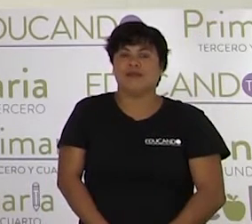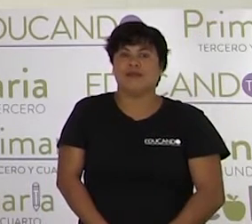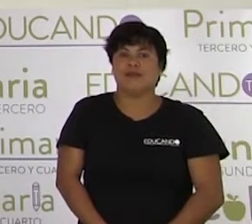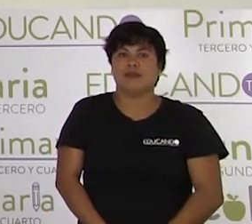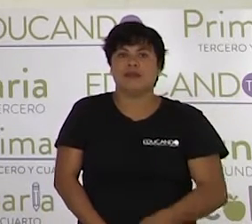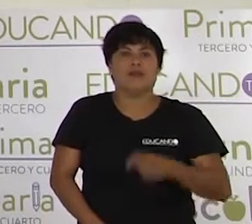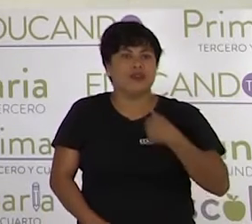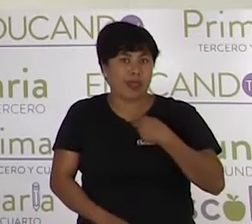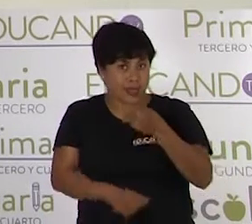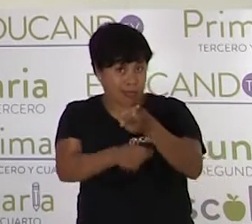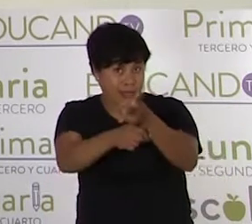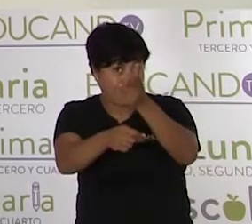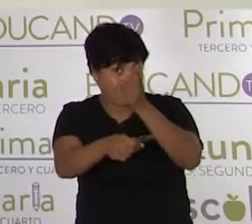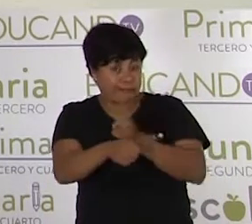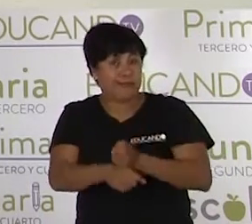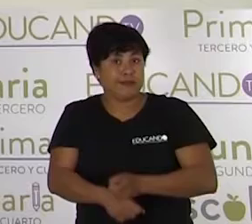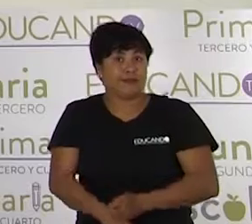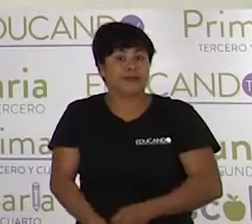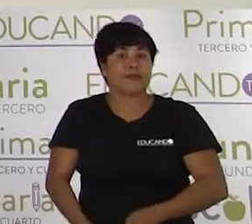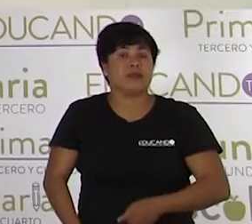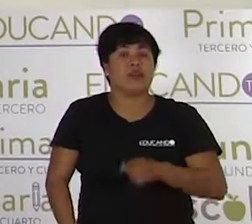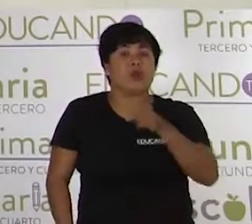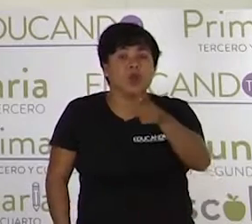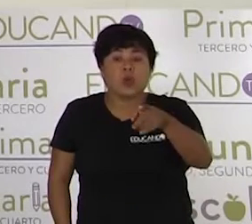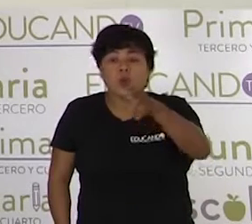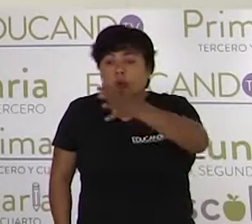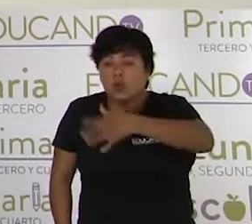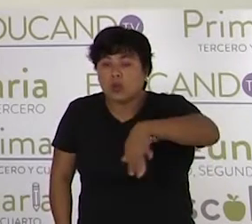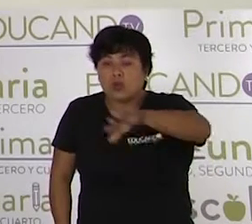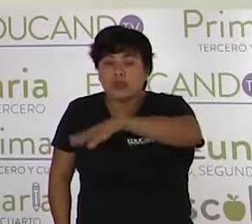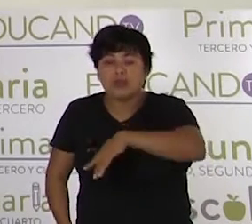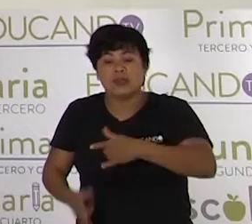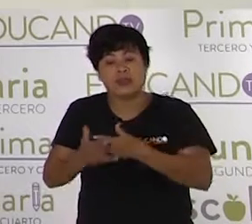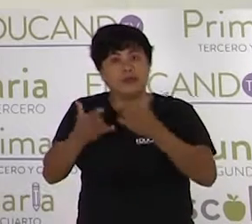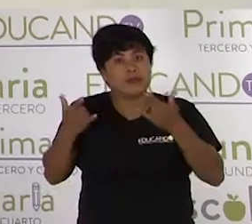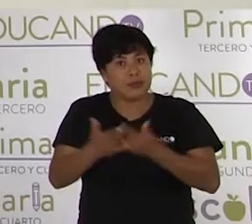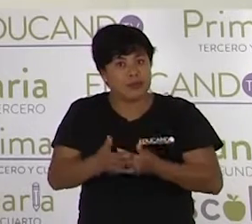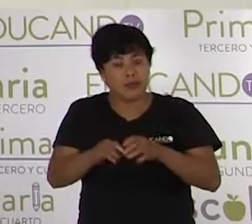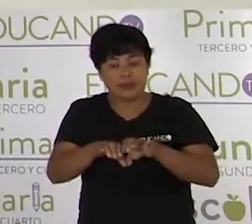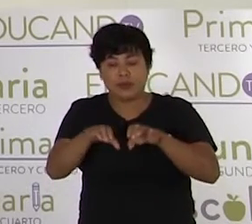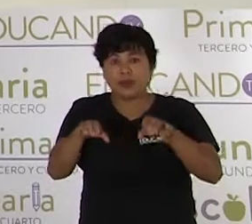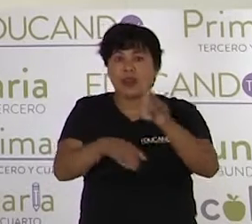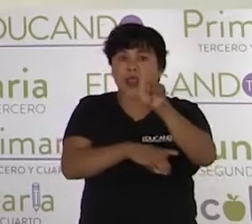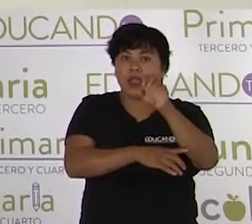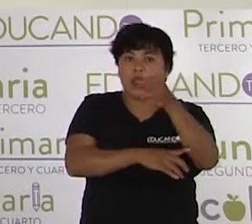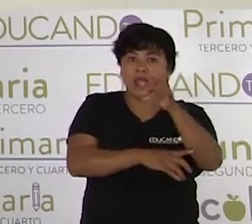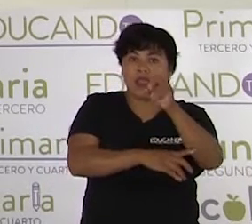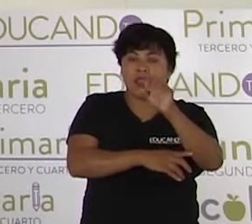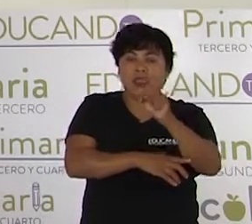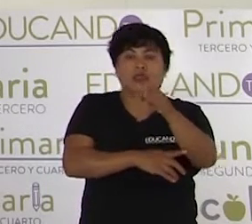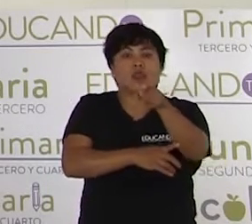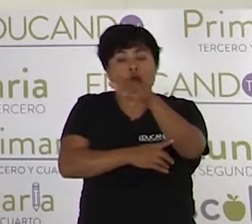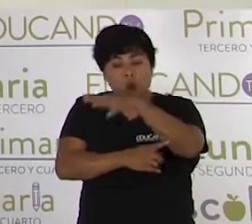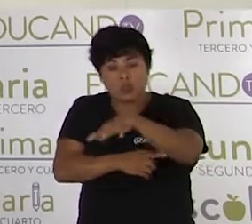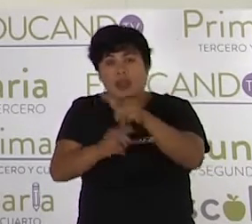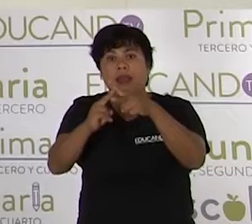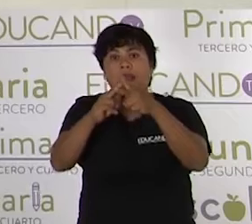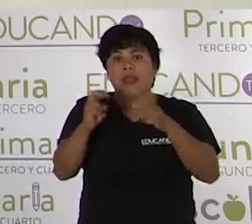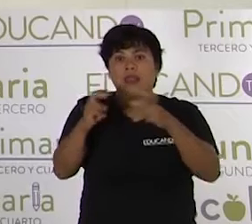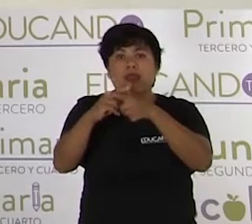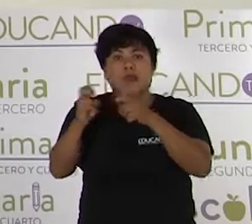Te invito a que busques leyendas y en estas leyendas busques algunos